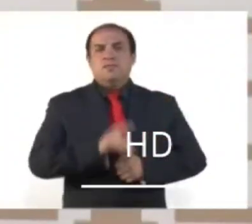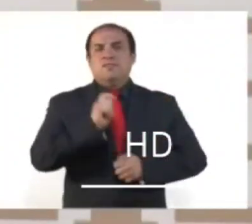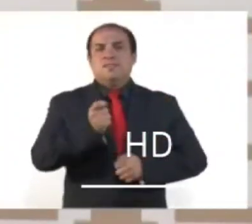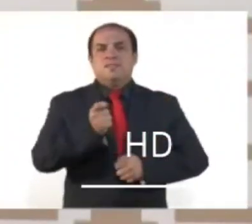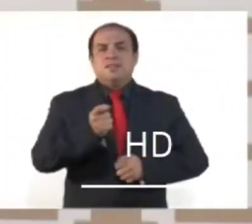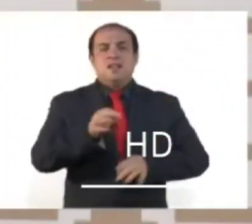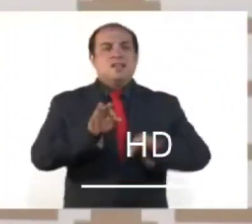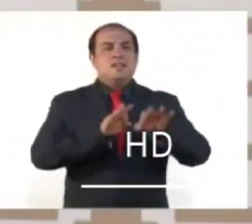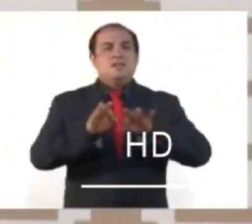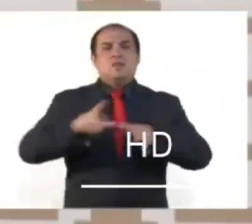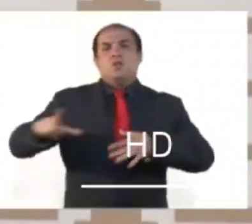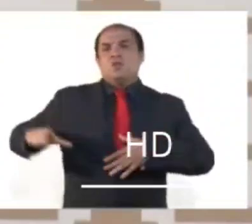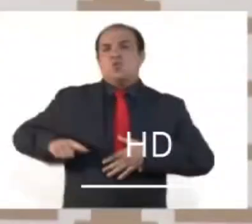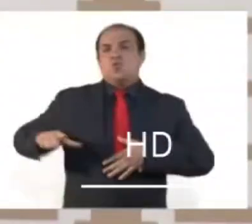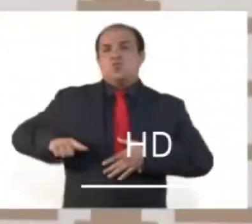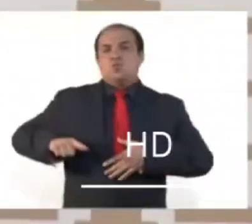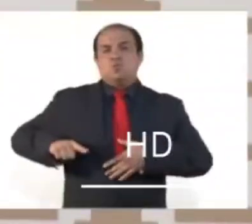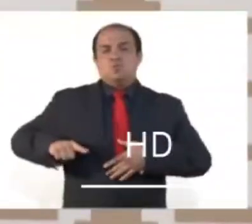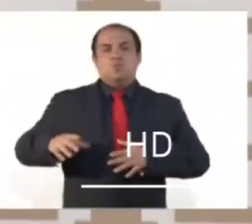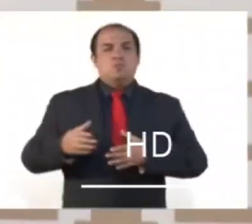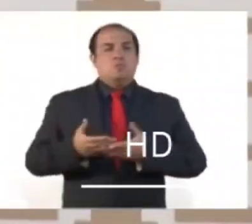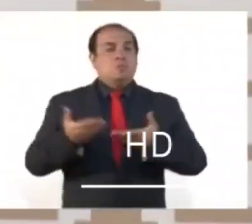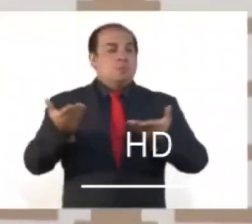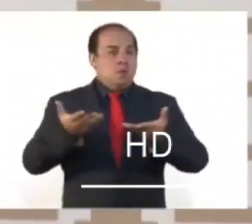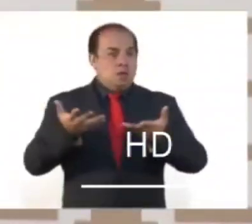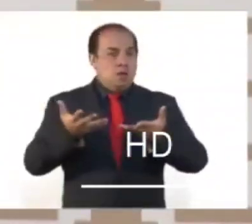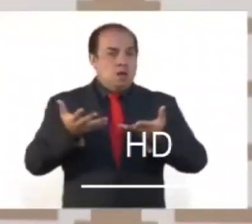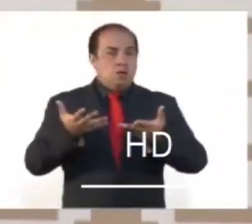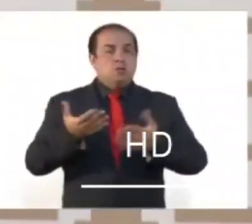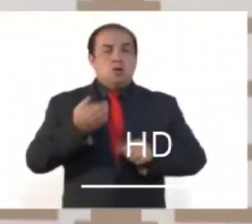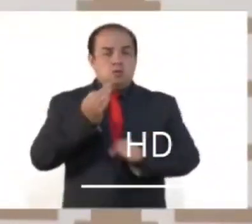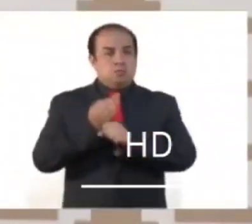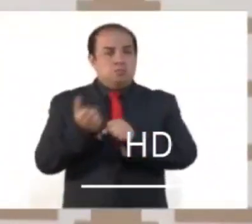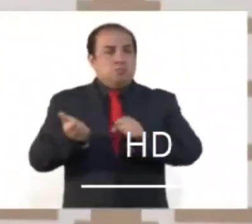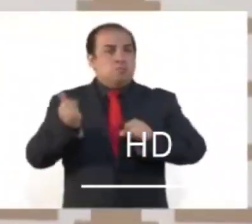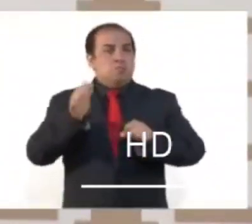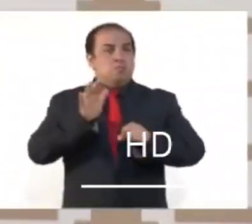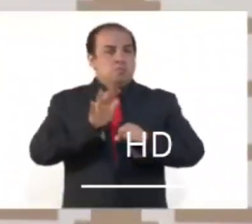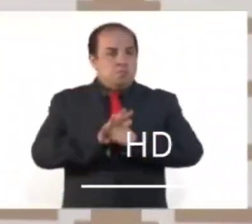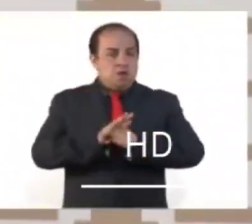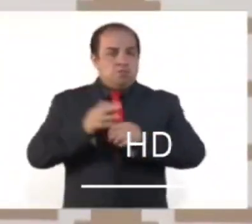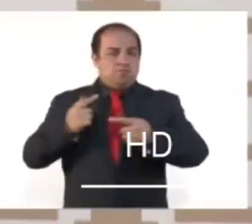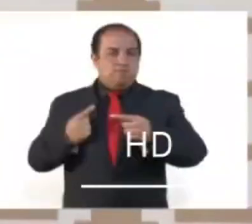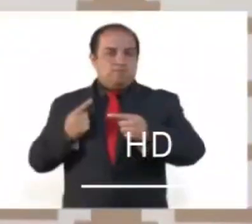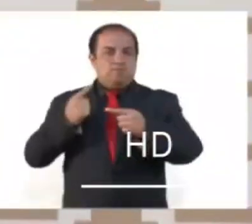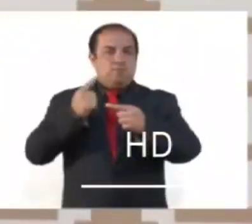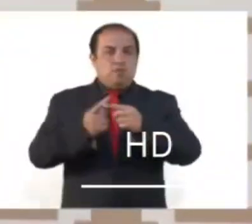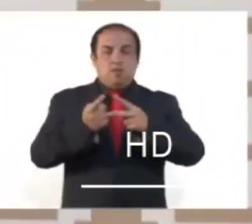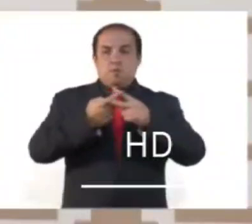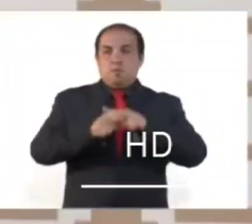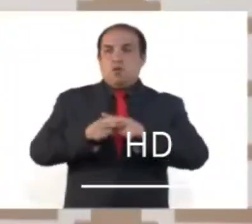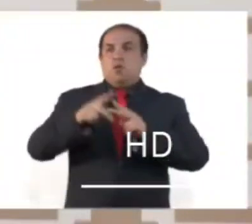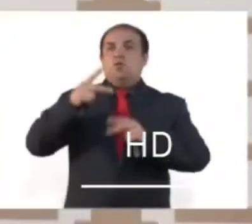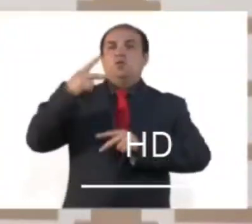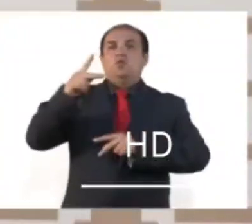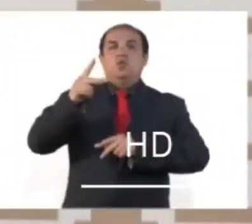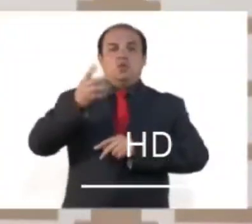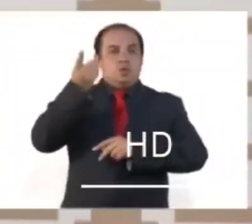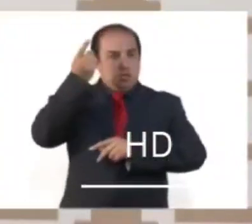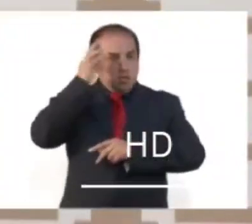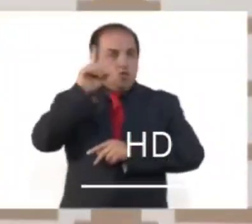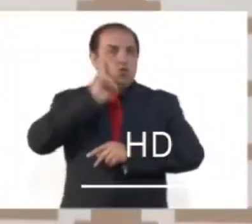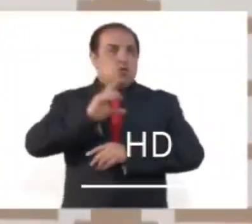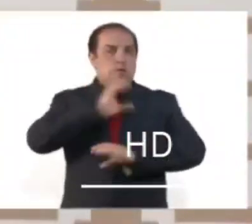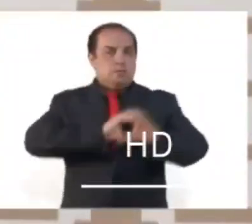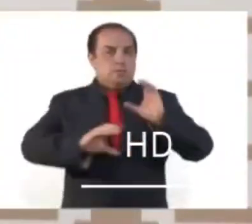políticas públicas que se vienen implementando a lo largo de esta administración que inició la doctora Claudia Sheinbaum y